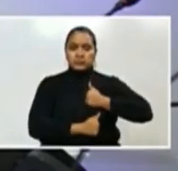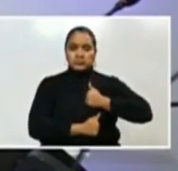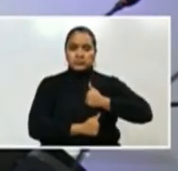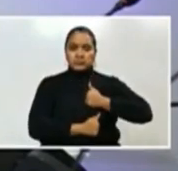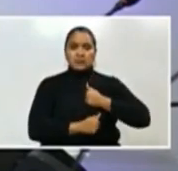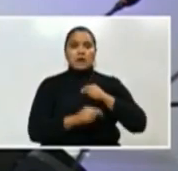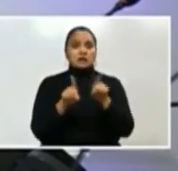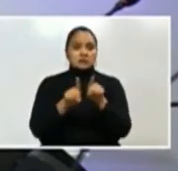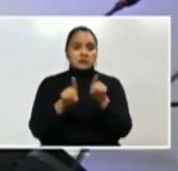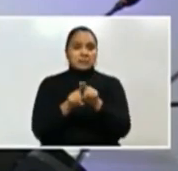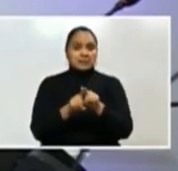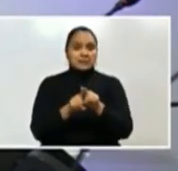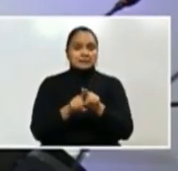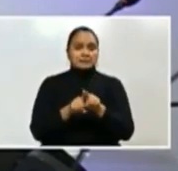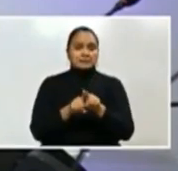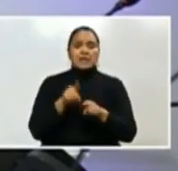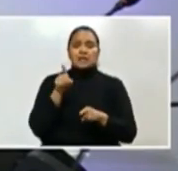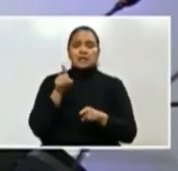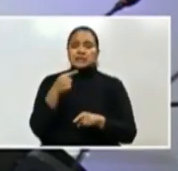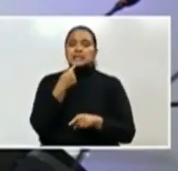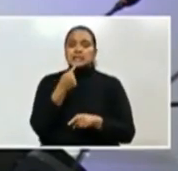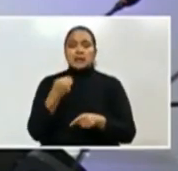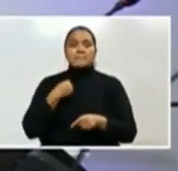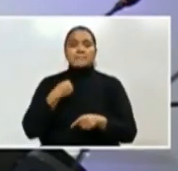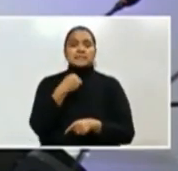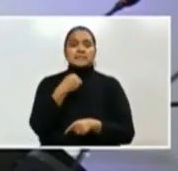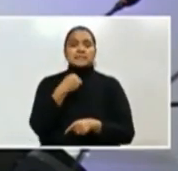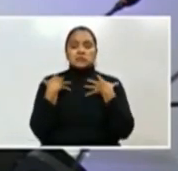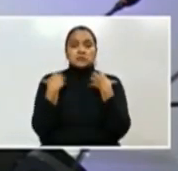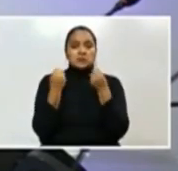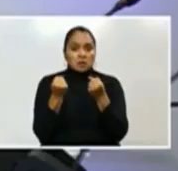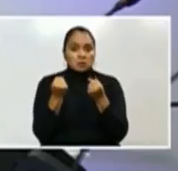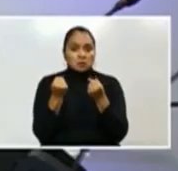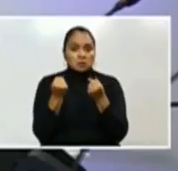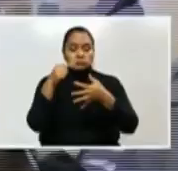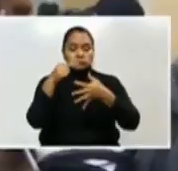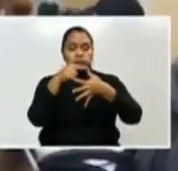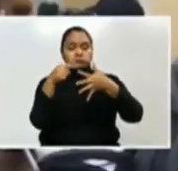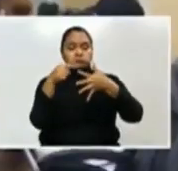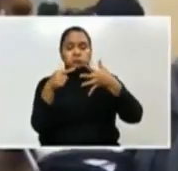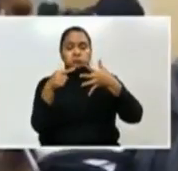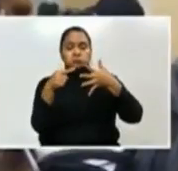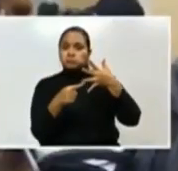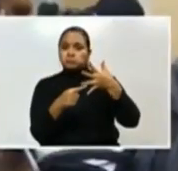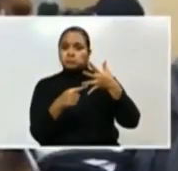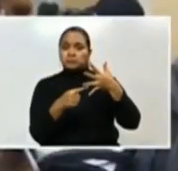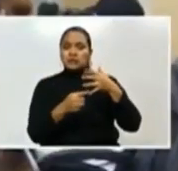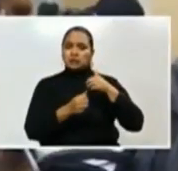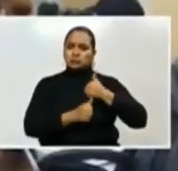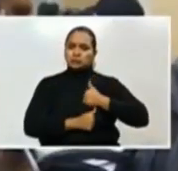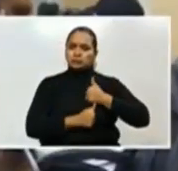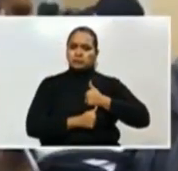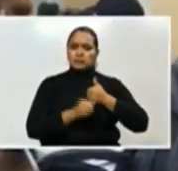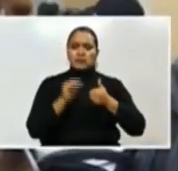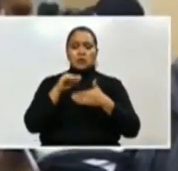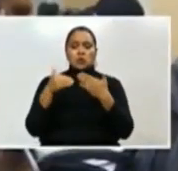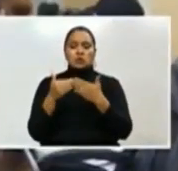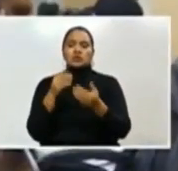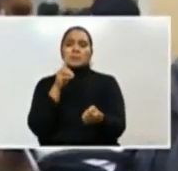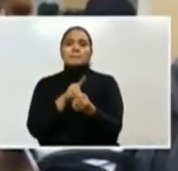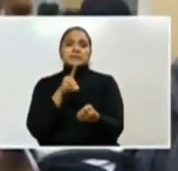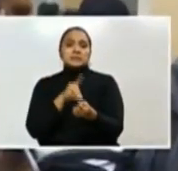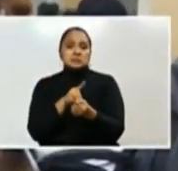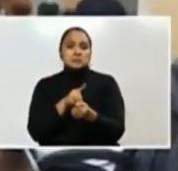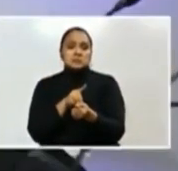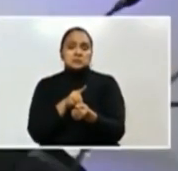y también a solicitud del sector salud, vean, no solamente a solicitud del sector salud oficial, sino también de la gran mayoría de los médicos,